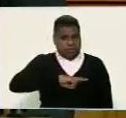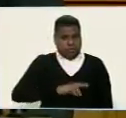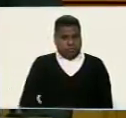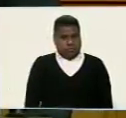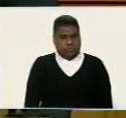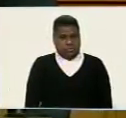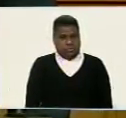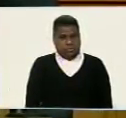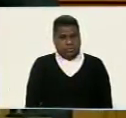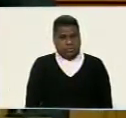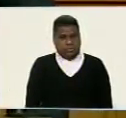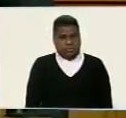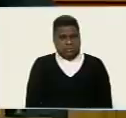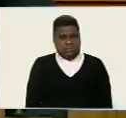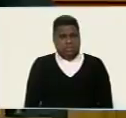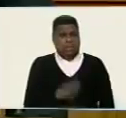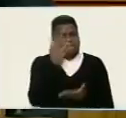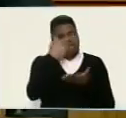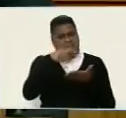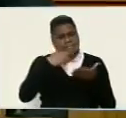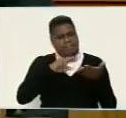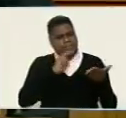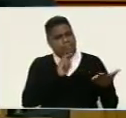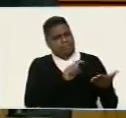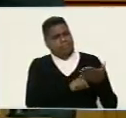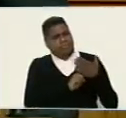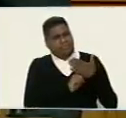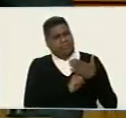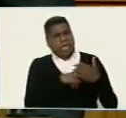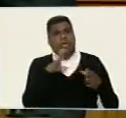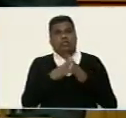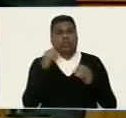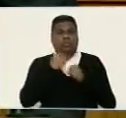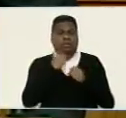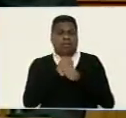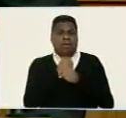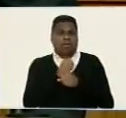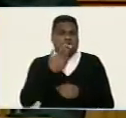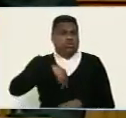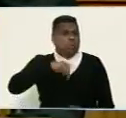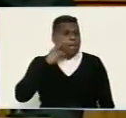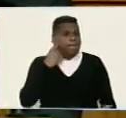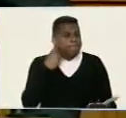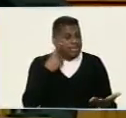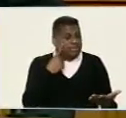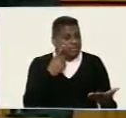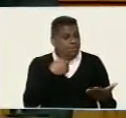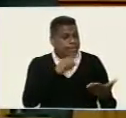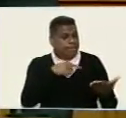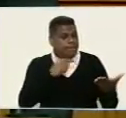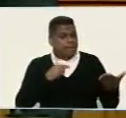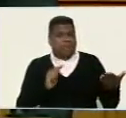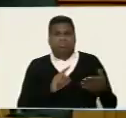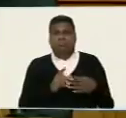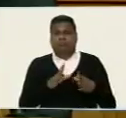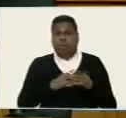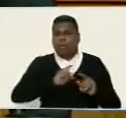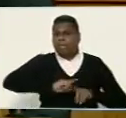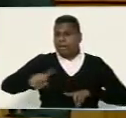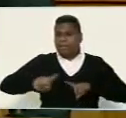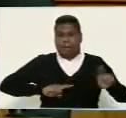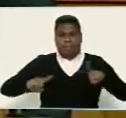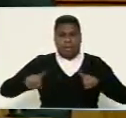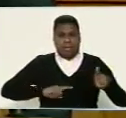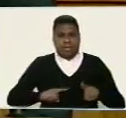vamos a revisar las tareas que tenemos pendientes de las instrucciones que cuando vino el